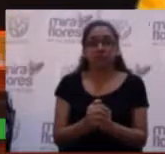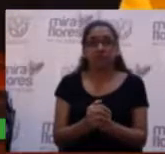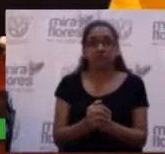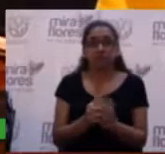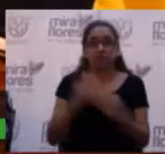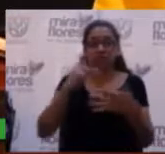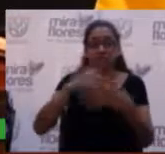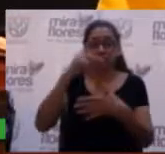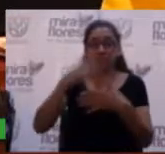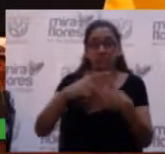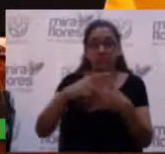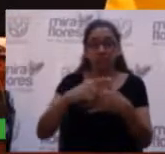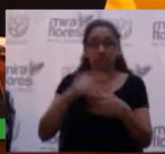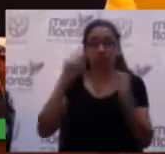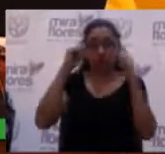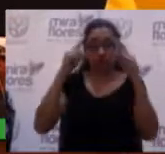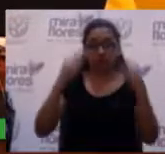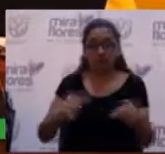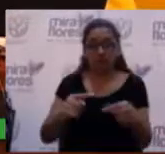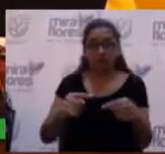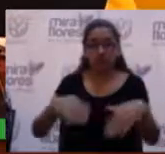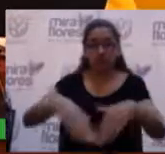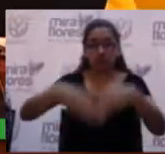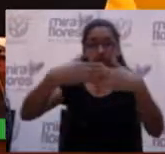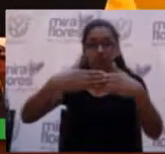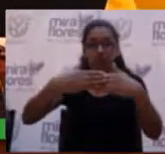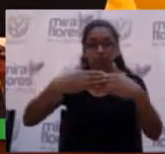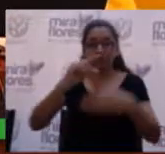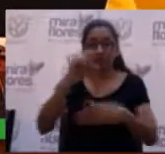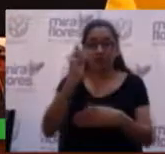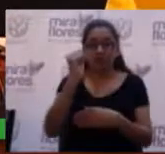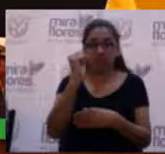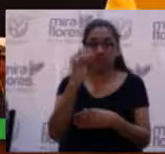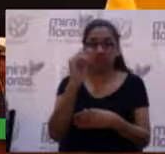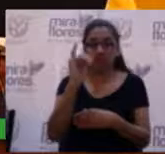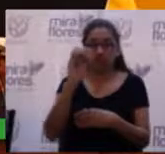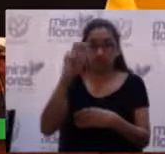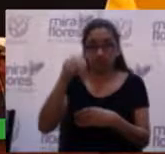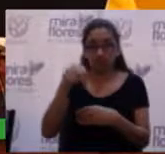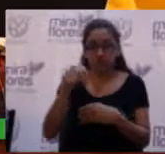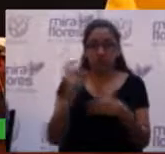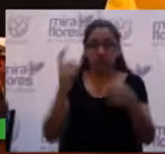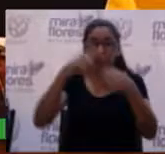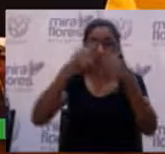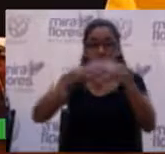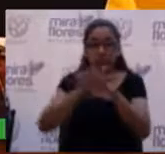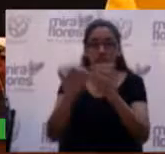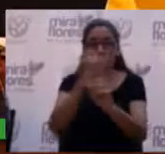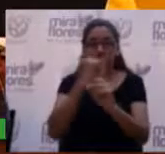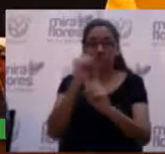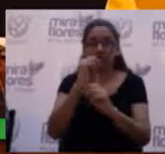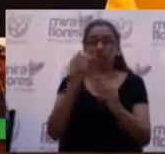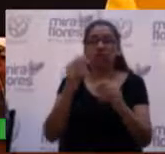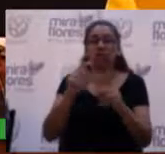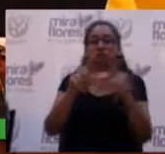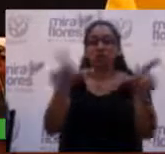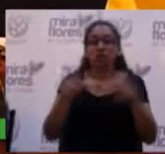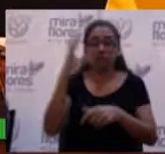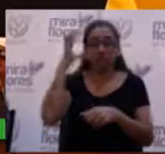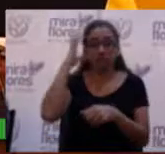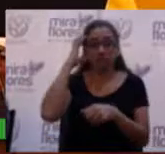Proyecto de acuerdo de consejo que aprueba el convenio de gestión entre el Ministerio de Desarrollo e Inclusión Social y la Municipalidad Distrital de